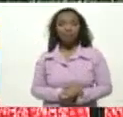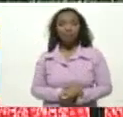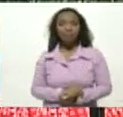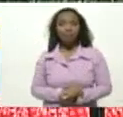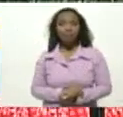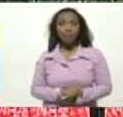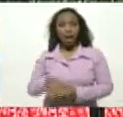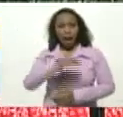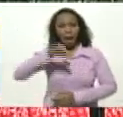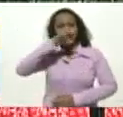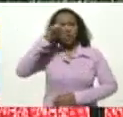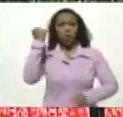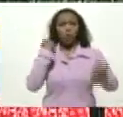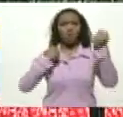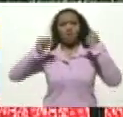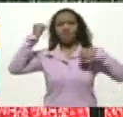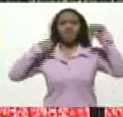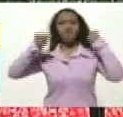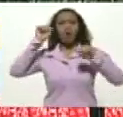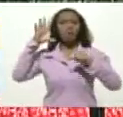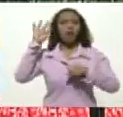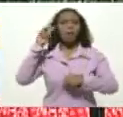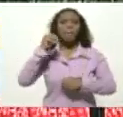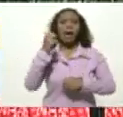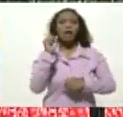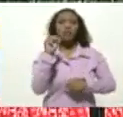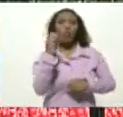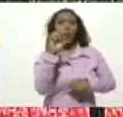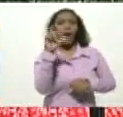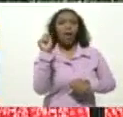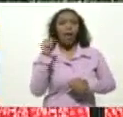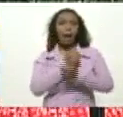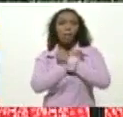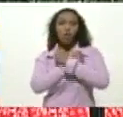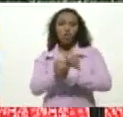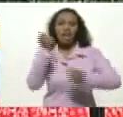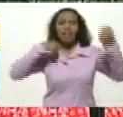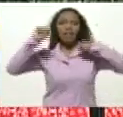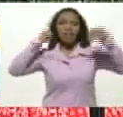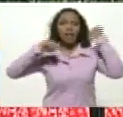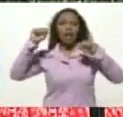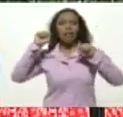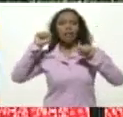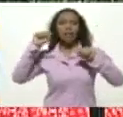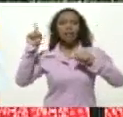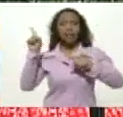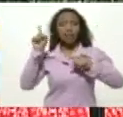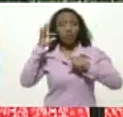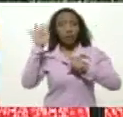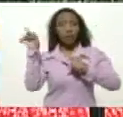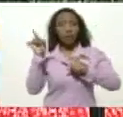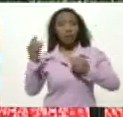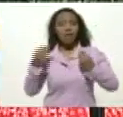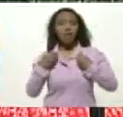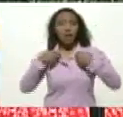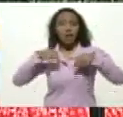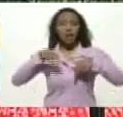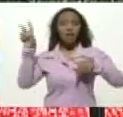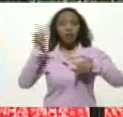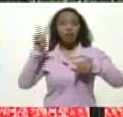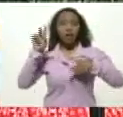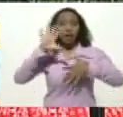Espíritu indomable de Manuel Azaén. El espíritu amoroso, rebelde de Manuel Azaén. Está vivo en Venezuela y en